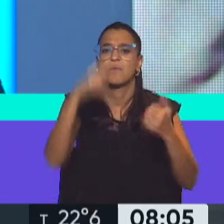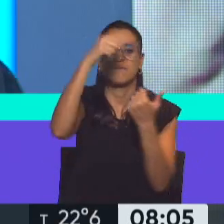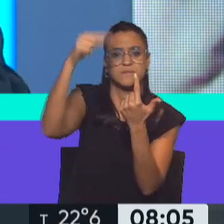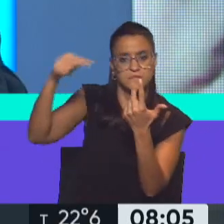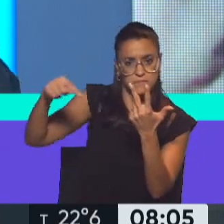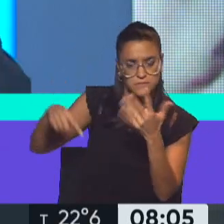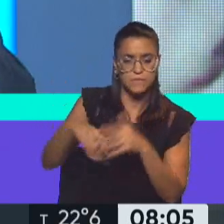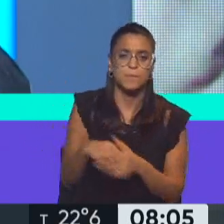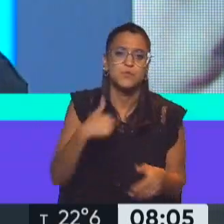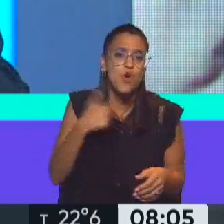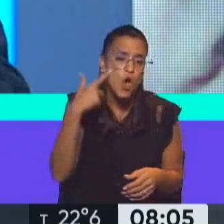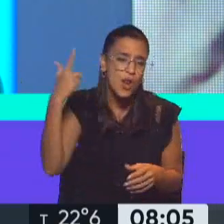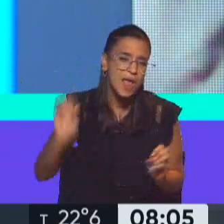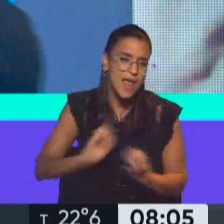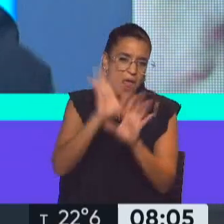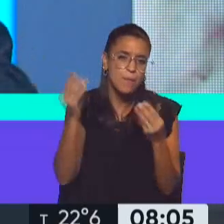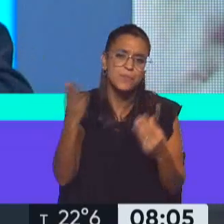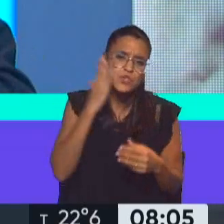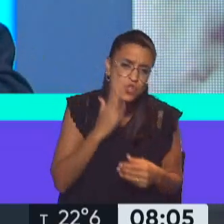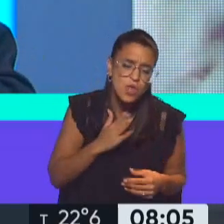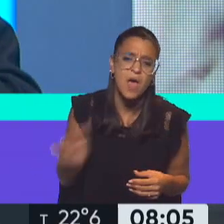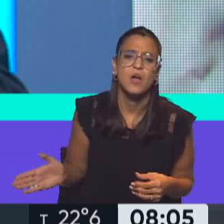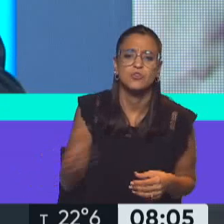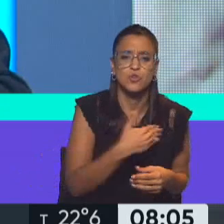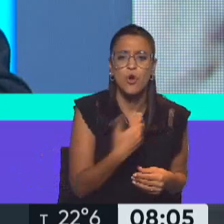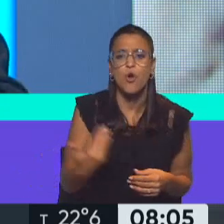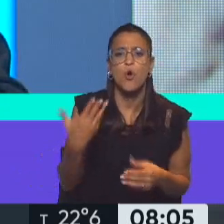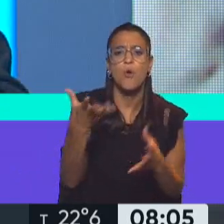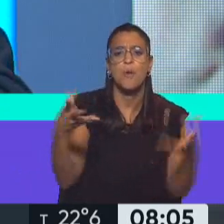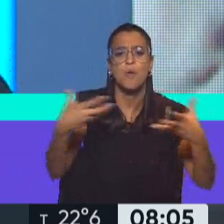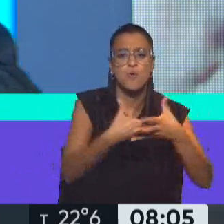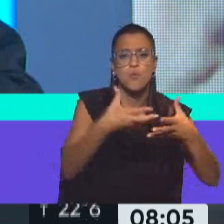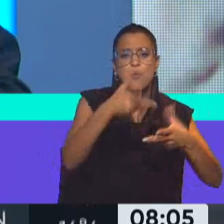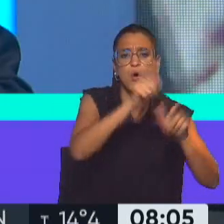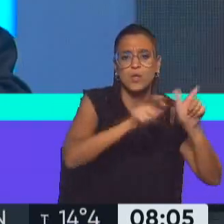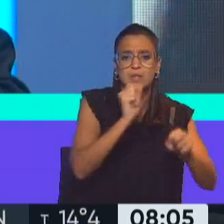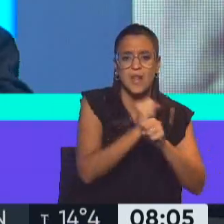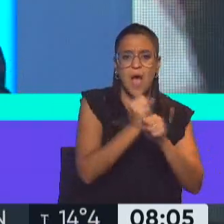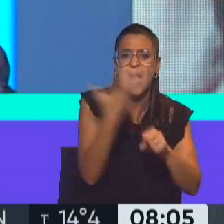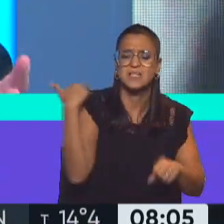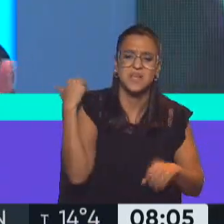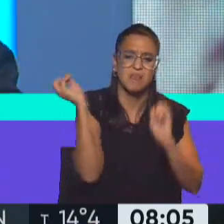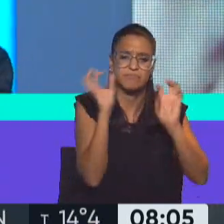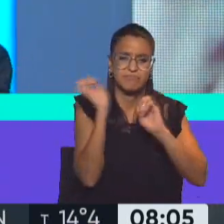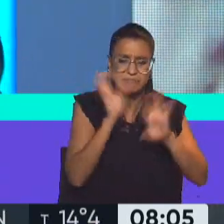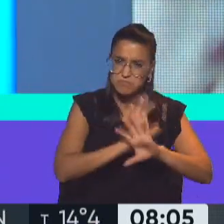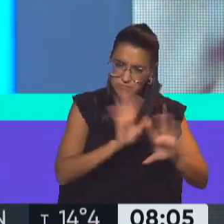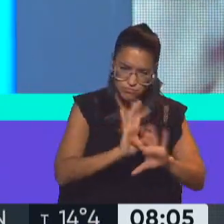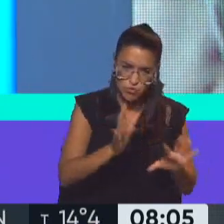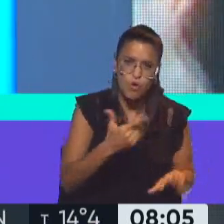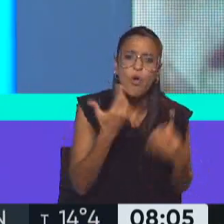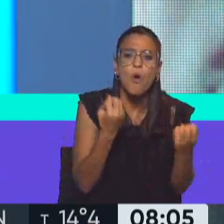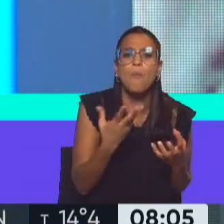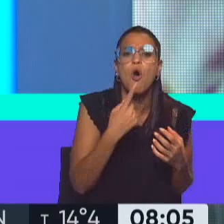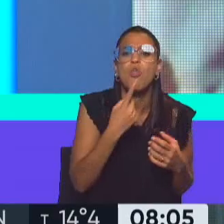actividades, y creo dejar claro la solidaridad que todos tenemos con Berkovich y su grupo de trabajo que ayer fue agredido, ¿sí? Justamente